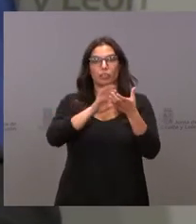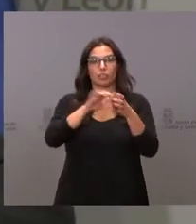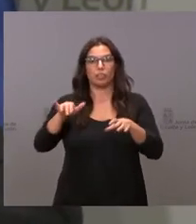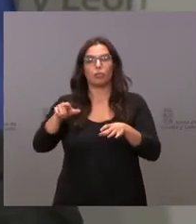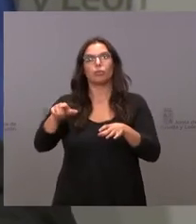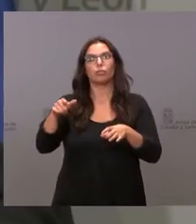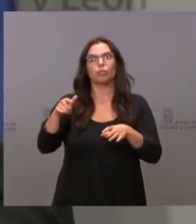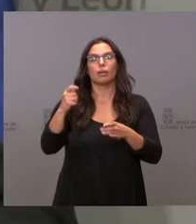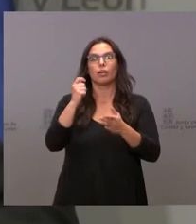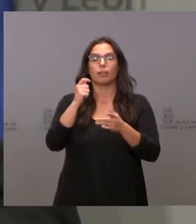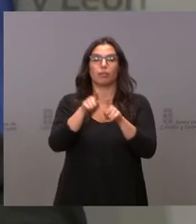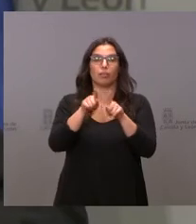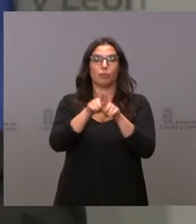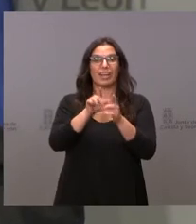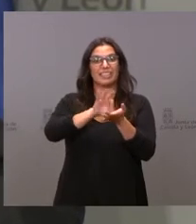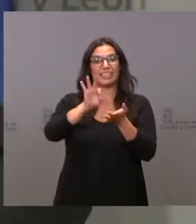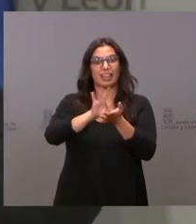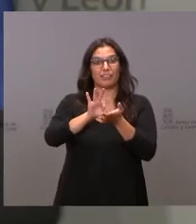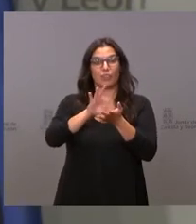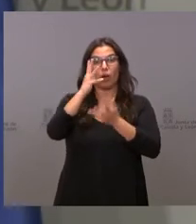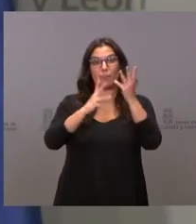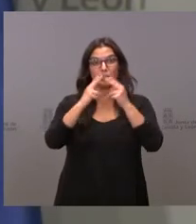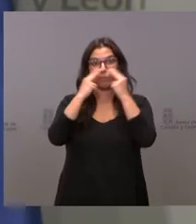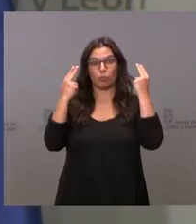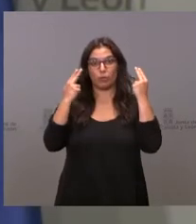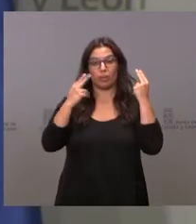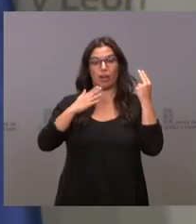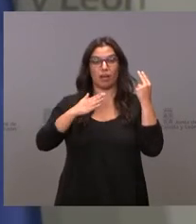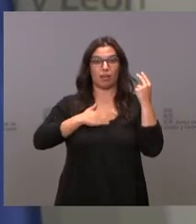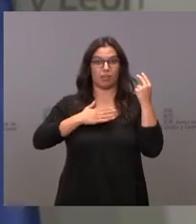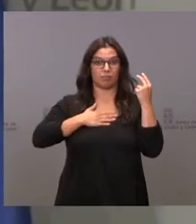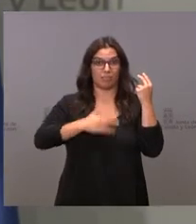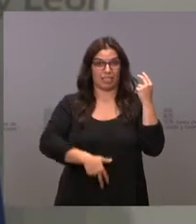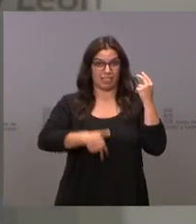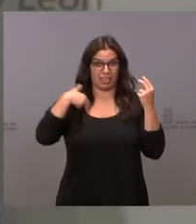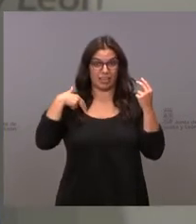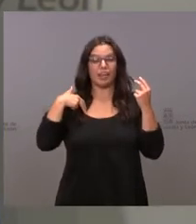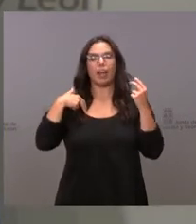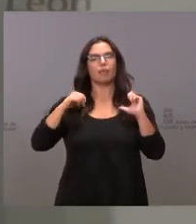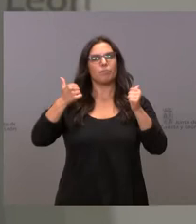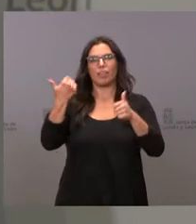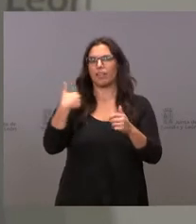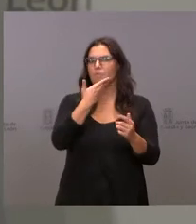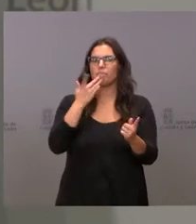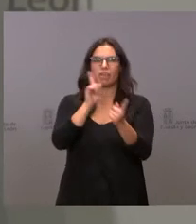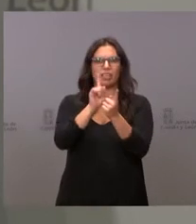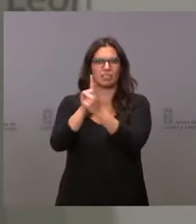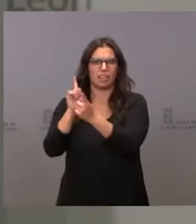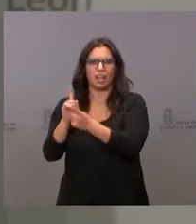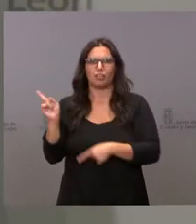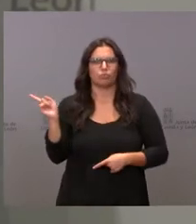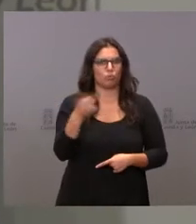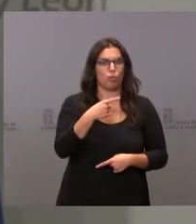de la prestación presencial de los servicios de la Administración General, dada la favorable evolución de la emergencia